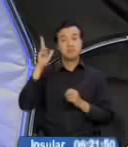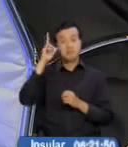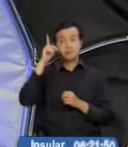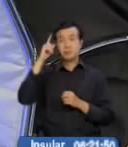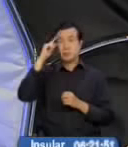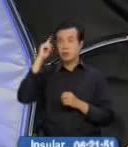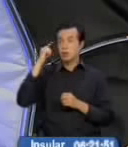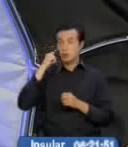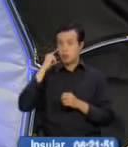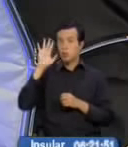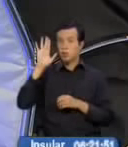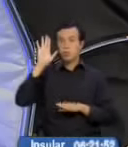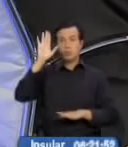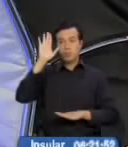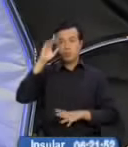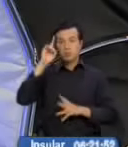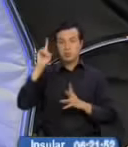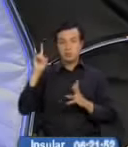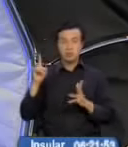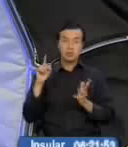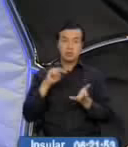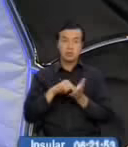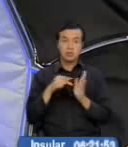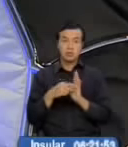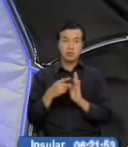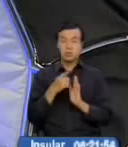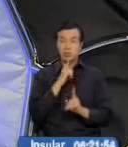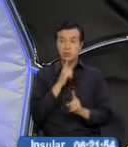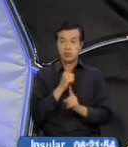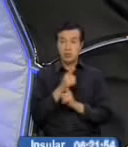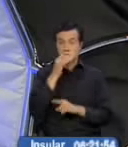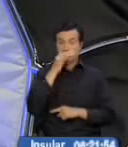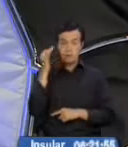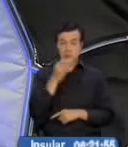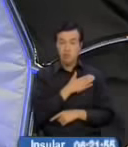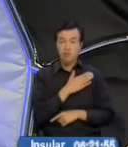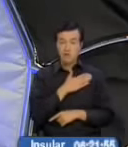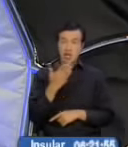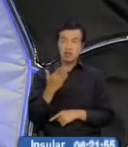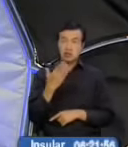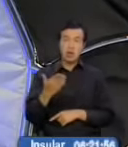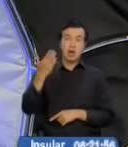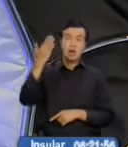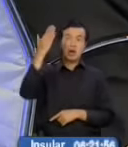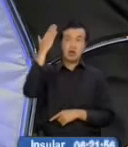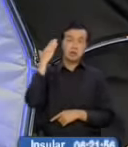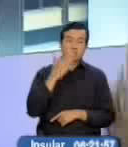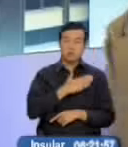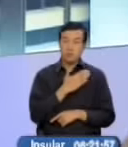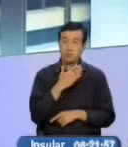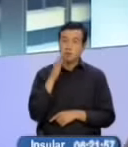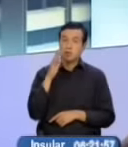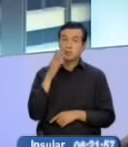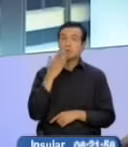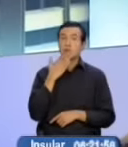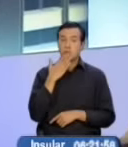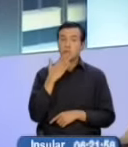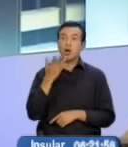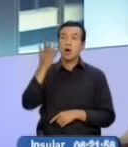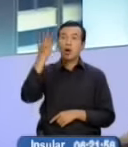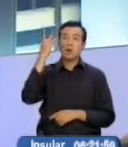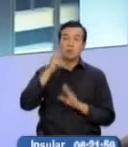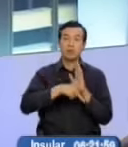gobierno puede hacer muchas promesas, pero ya no necesariamente tiene la credibilidad que tuvo antes con el bolso de Papá Noel, que fue